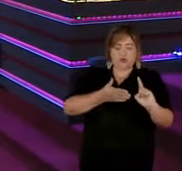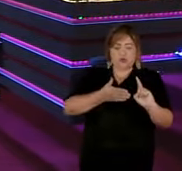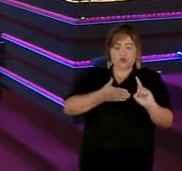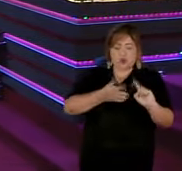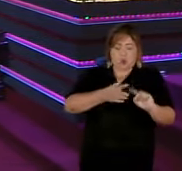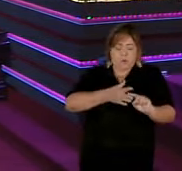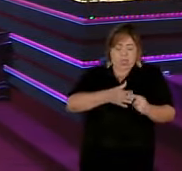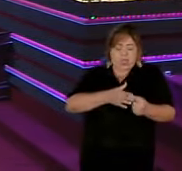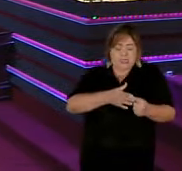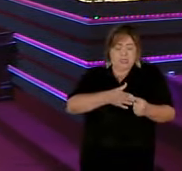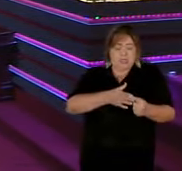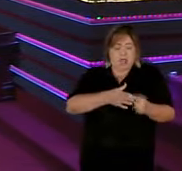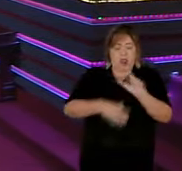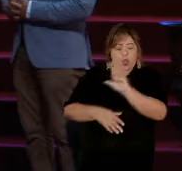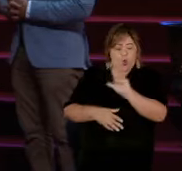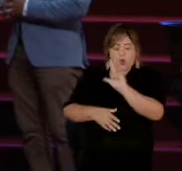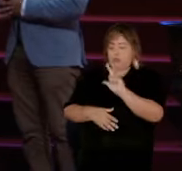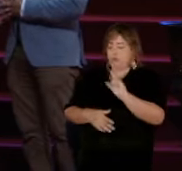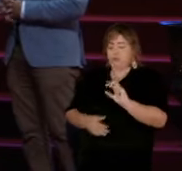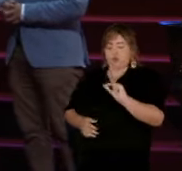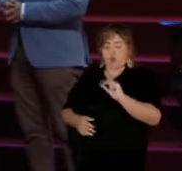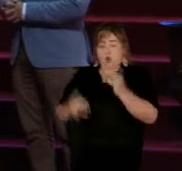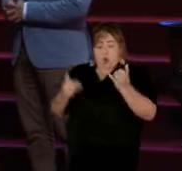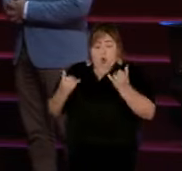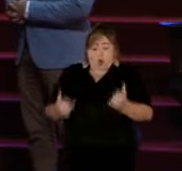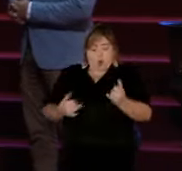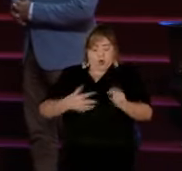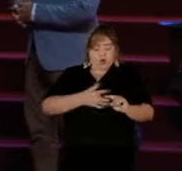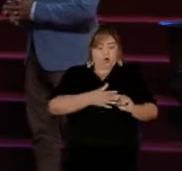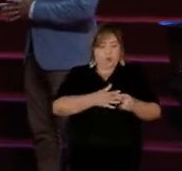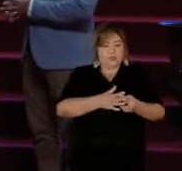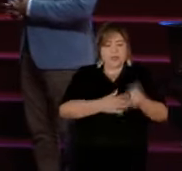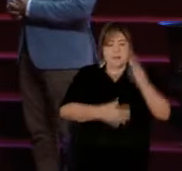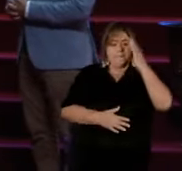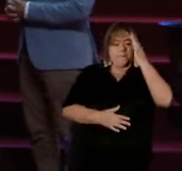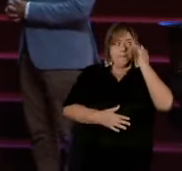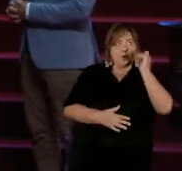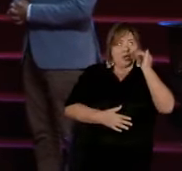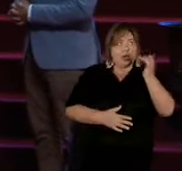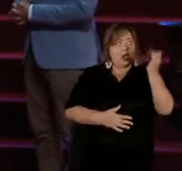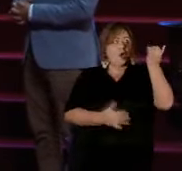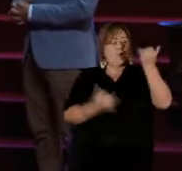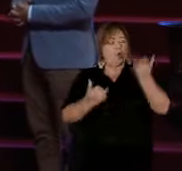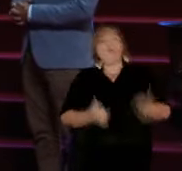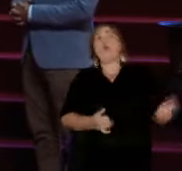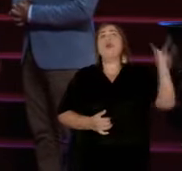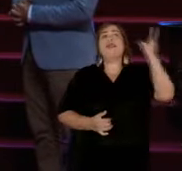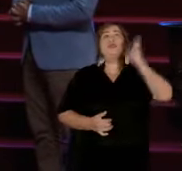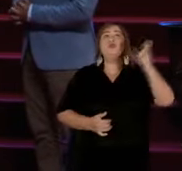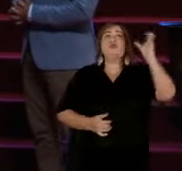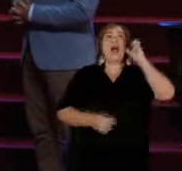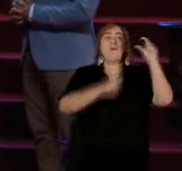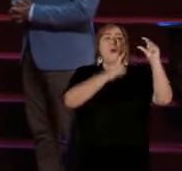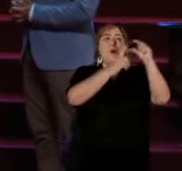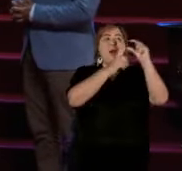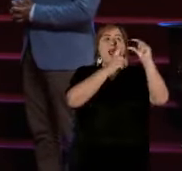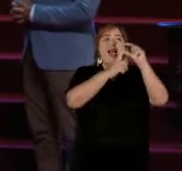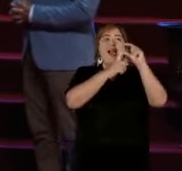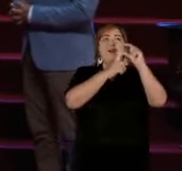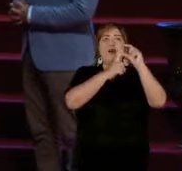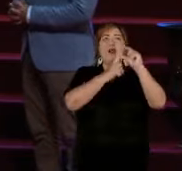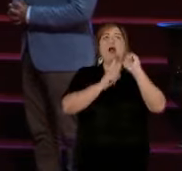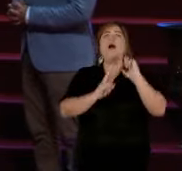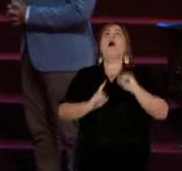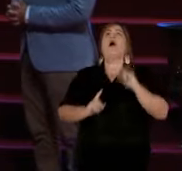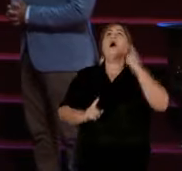hoy? Porque hoy es cuando recibimos la palabra a través de nuestro apóstol, el que esté predicando, para salir a